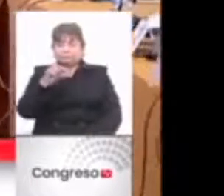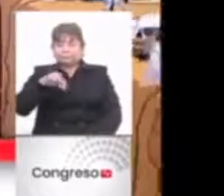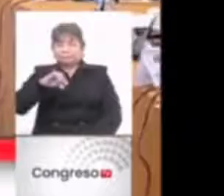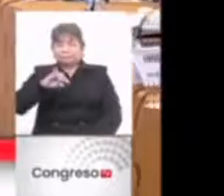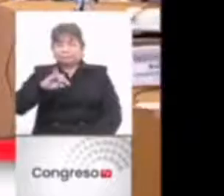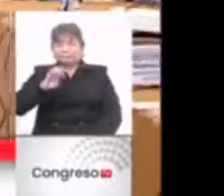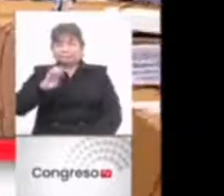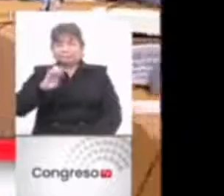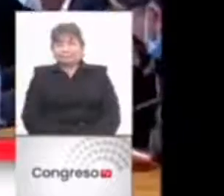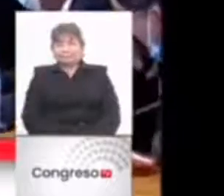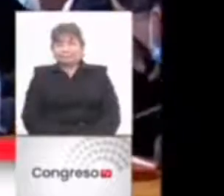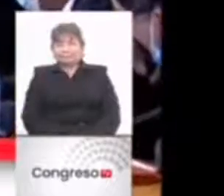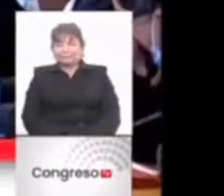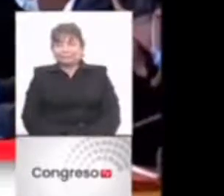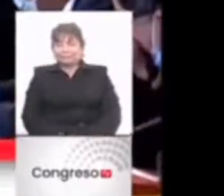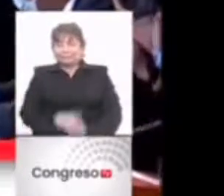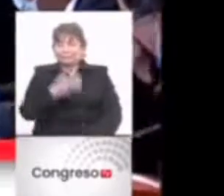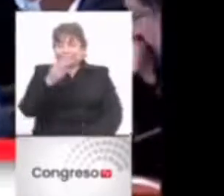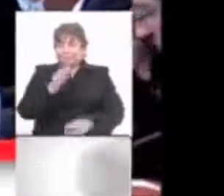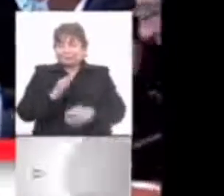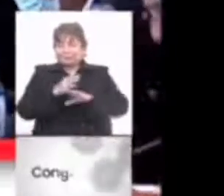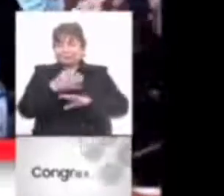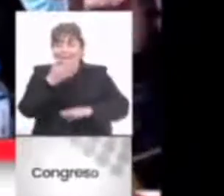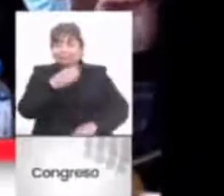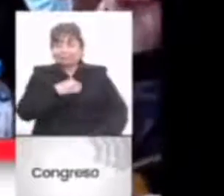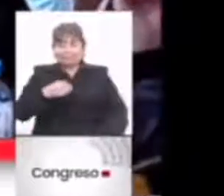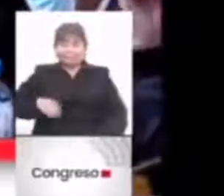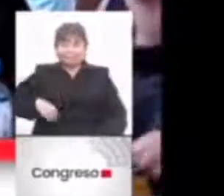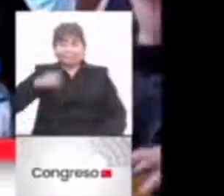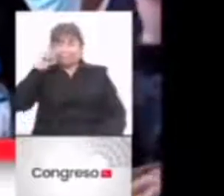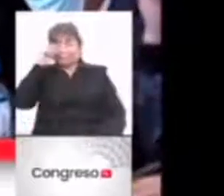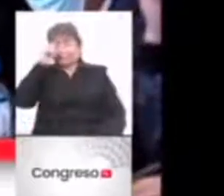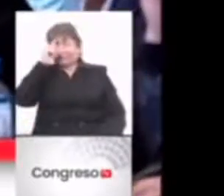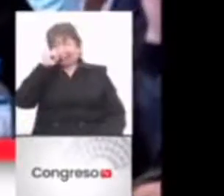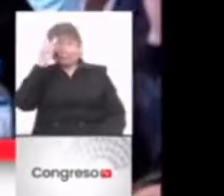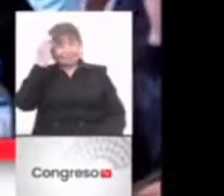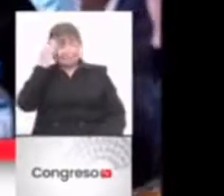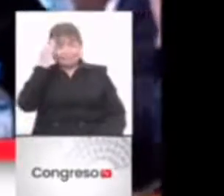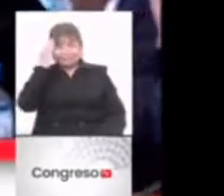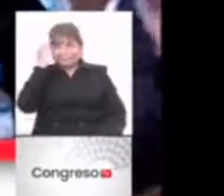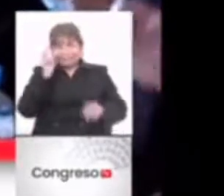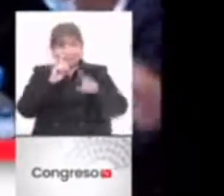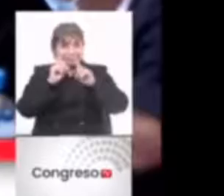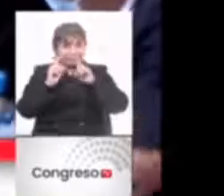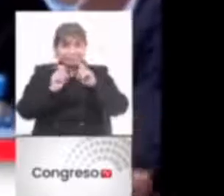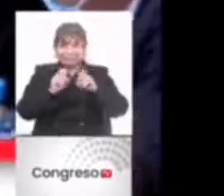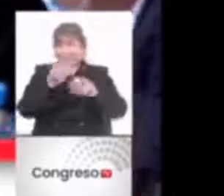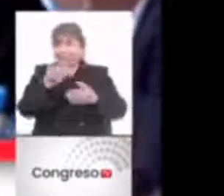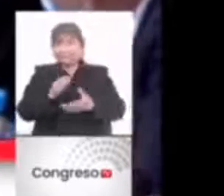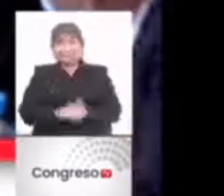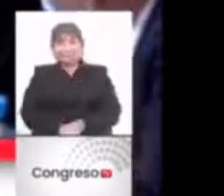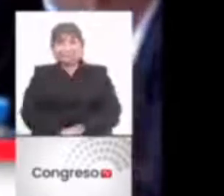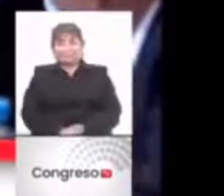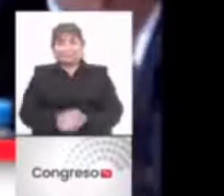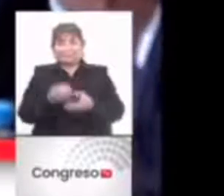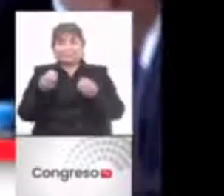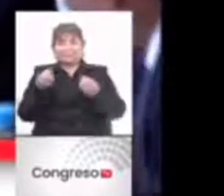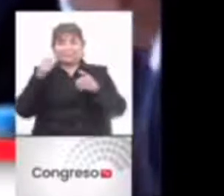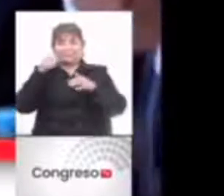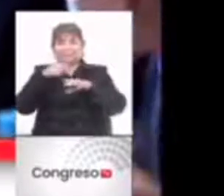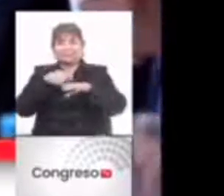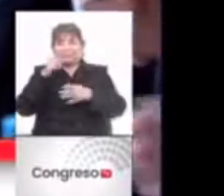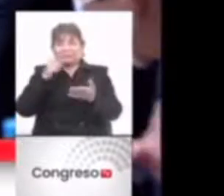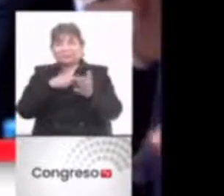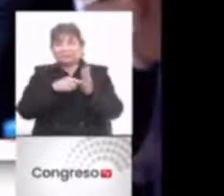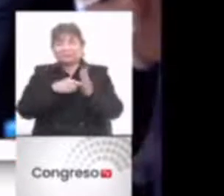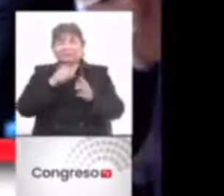Congresista, aquí ahora. Por su intermedio, señor presidente, qué difícil se me hace a mí hacer preguntas cuando se señala